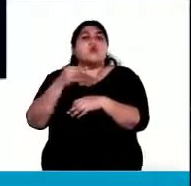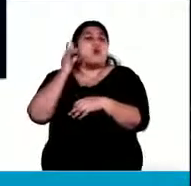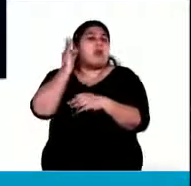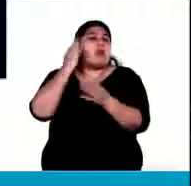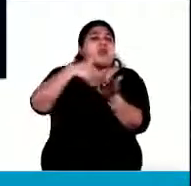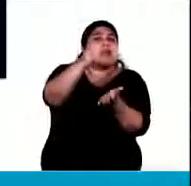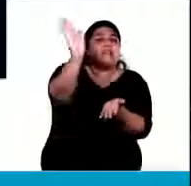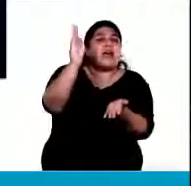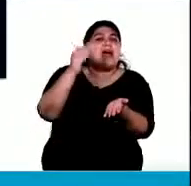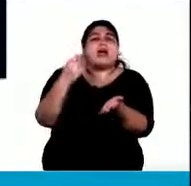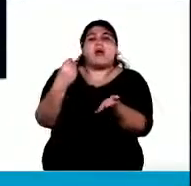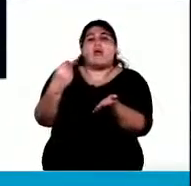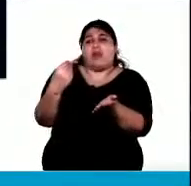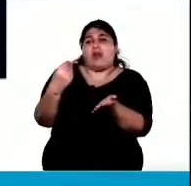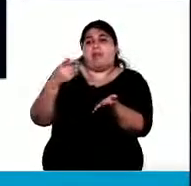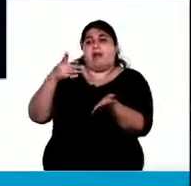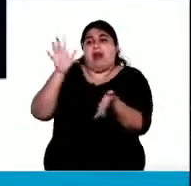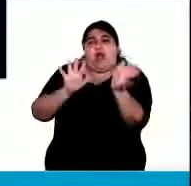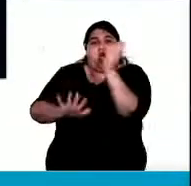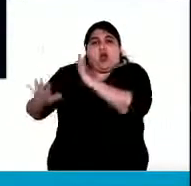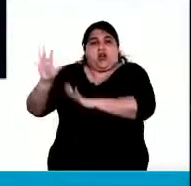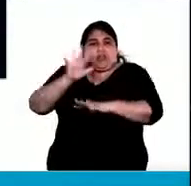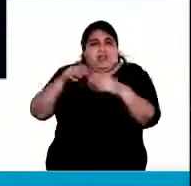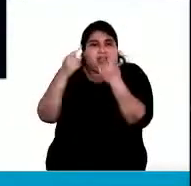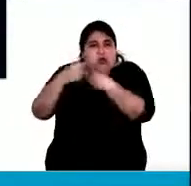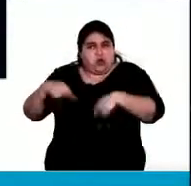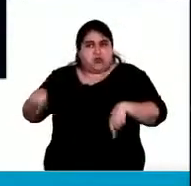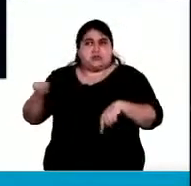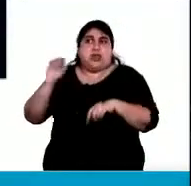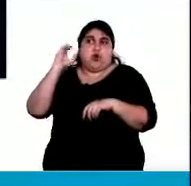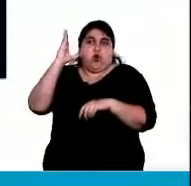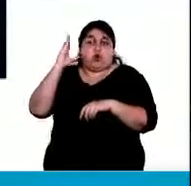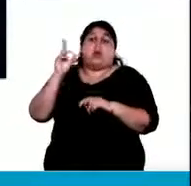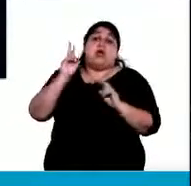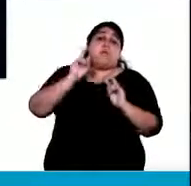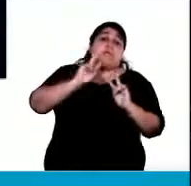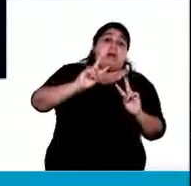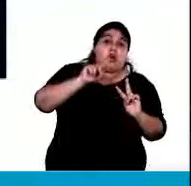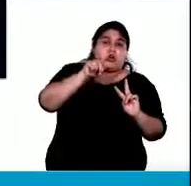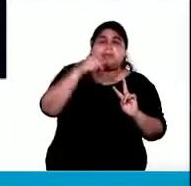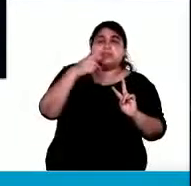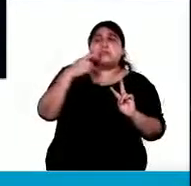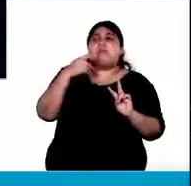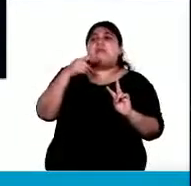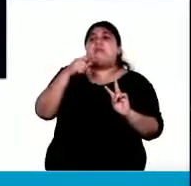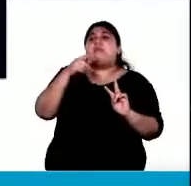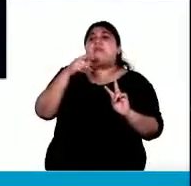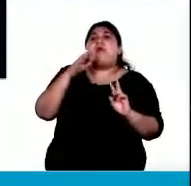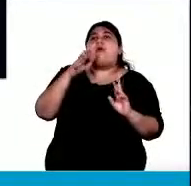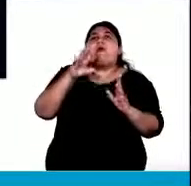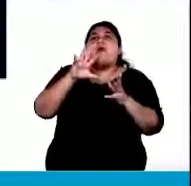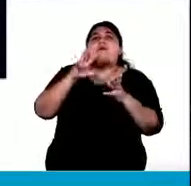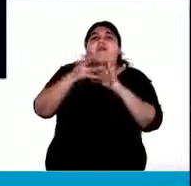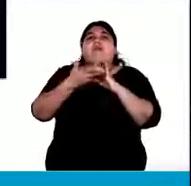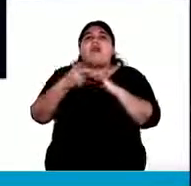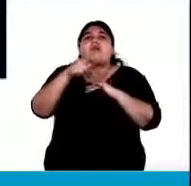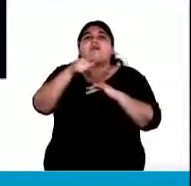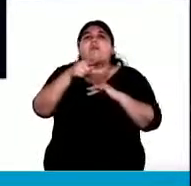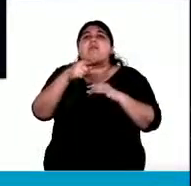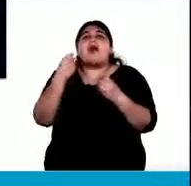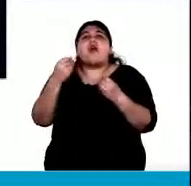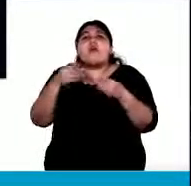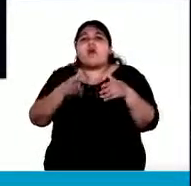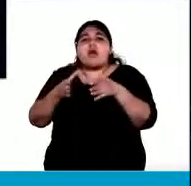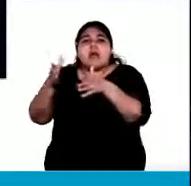poder ordenar el club, y que el peronismo entendía que tenía que transitar el mismo